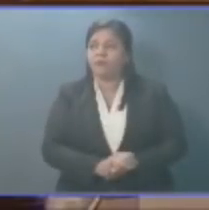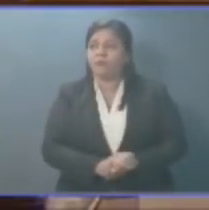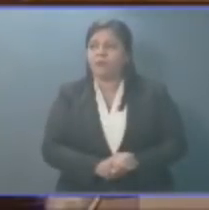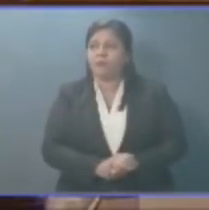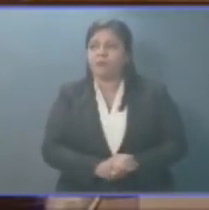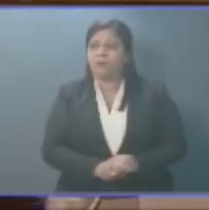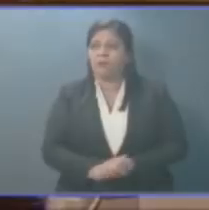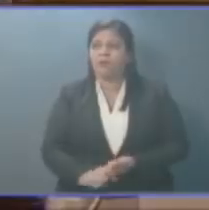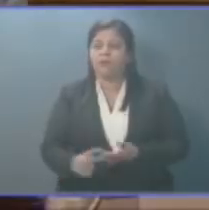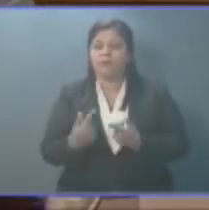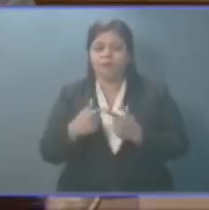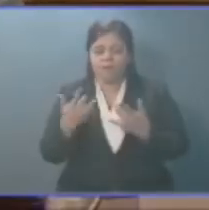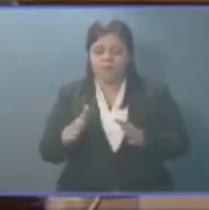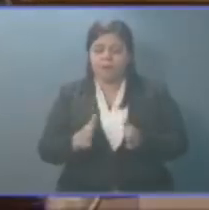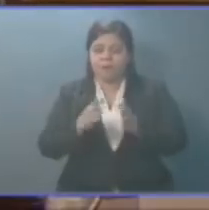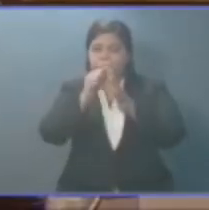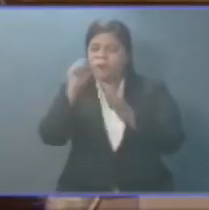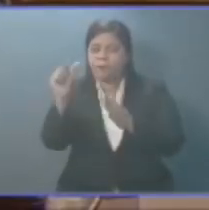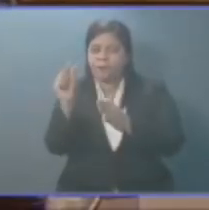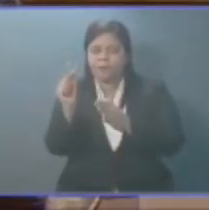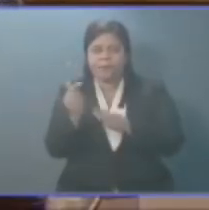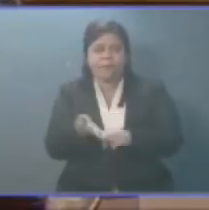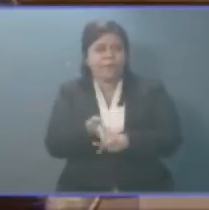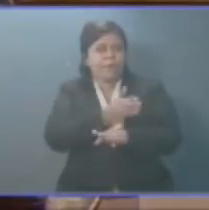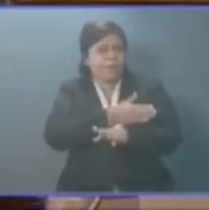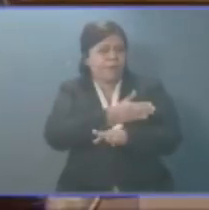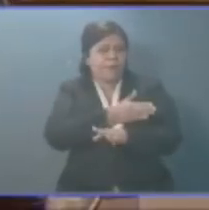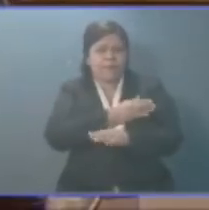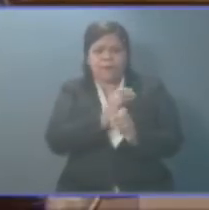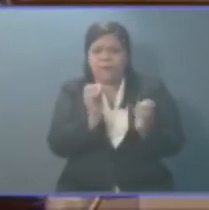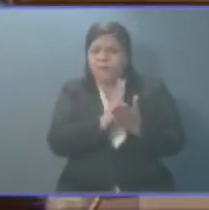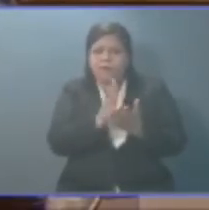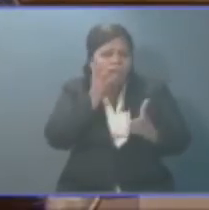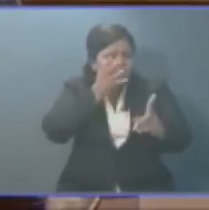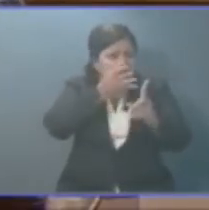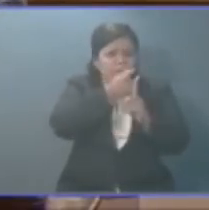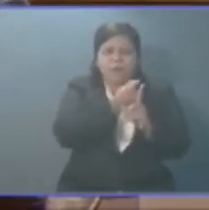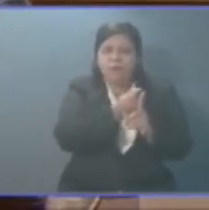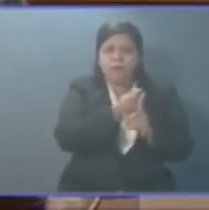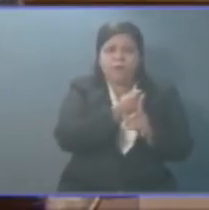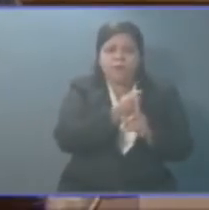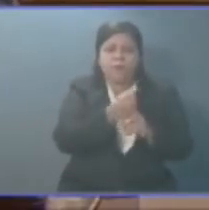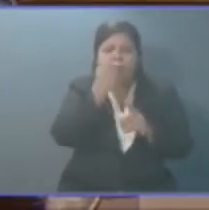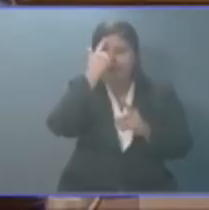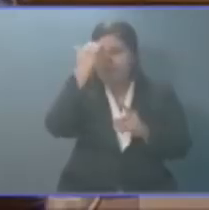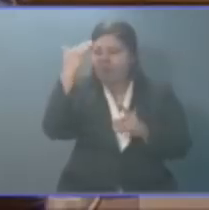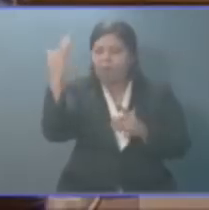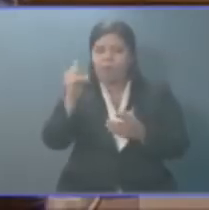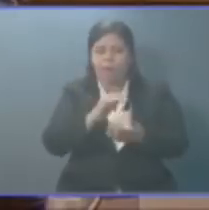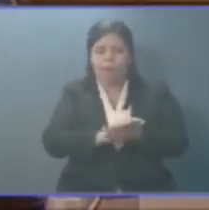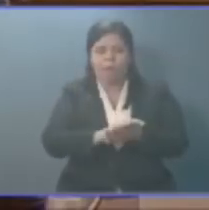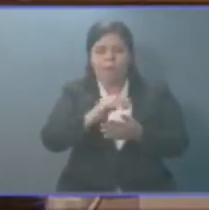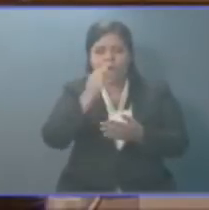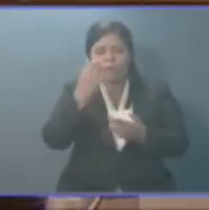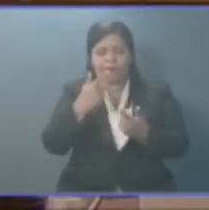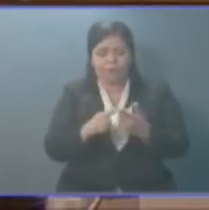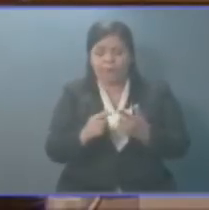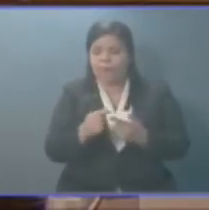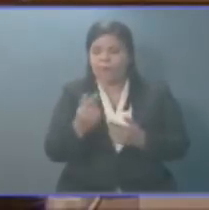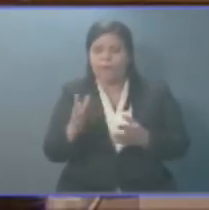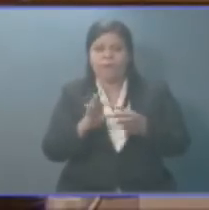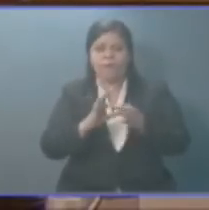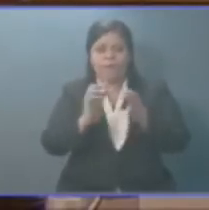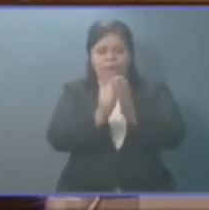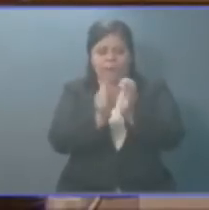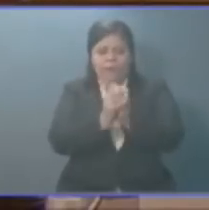Esta era una institución carente de visión estratégica y liderazgo, con una política de empleo inoperante, desvinculada con los